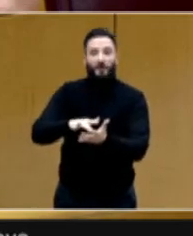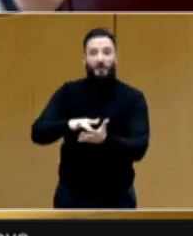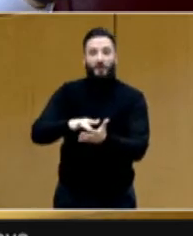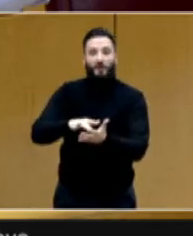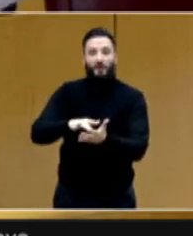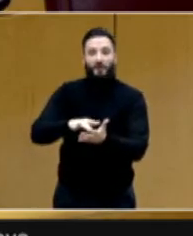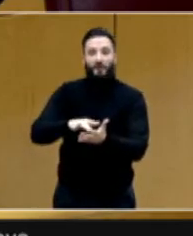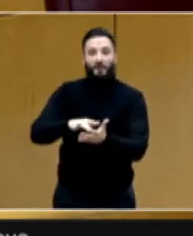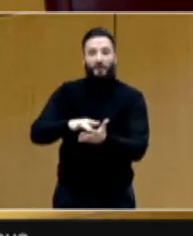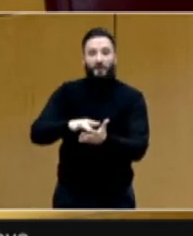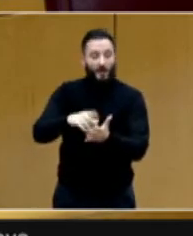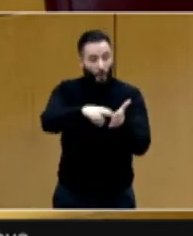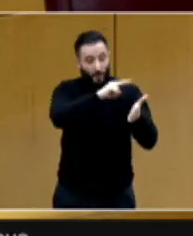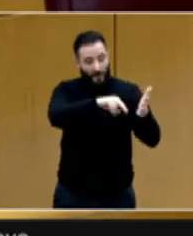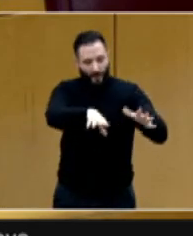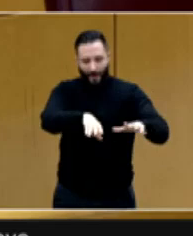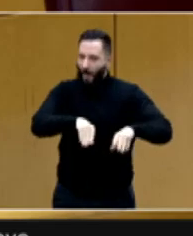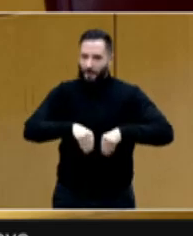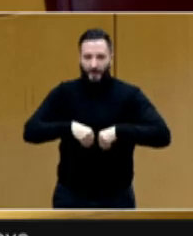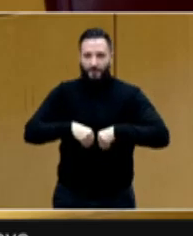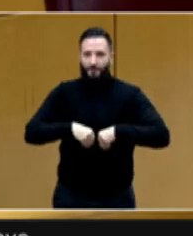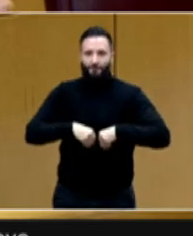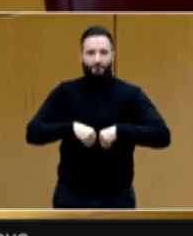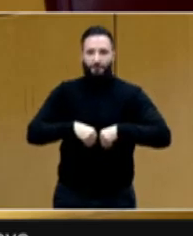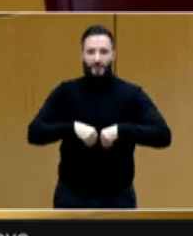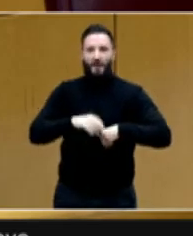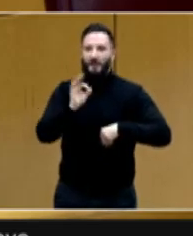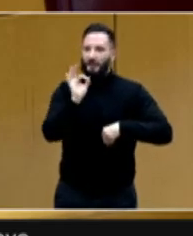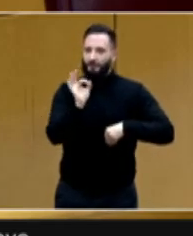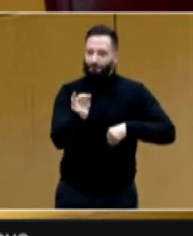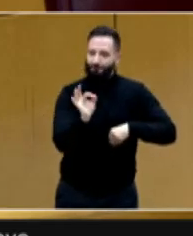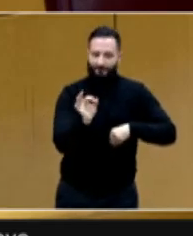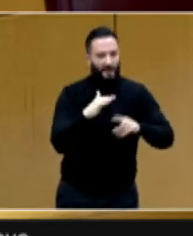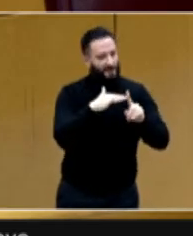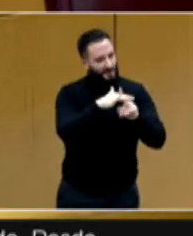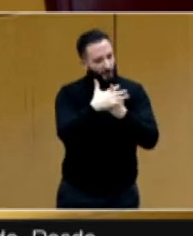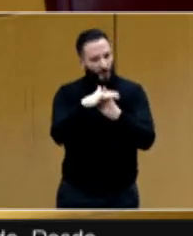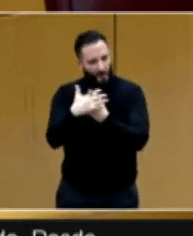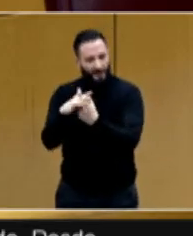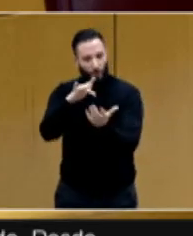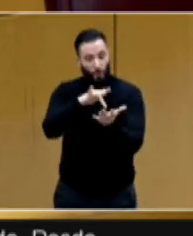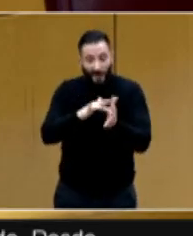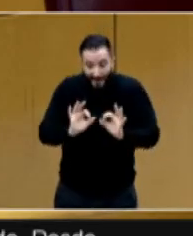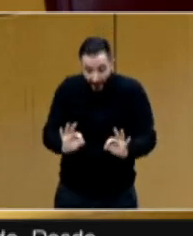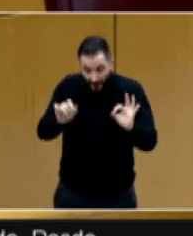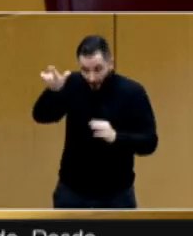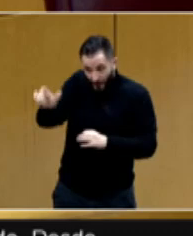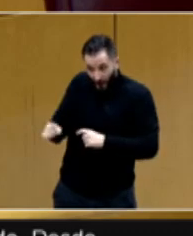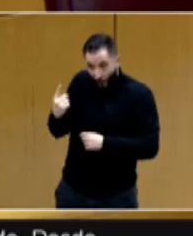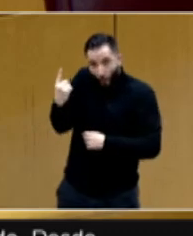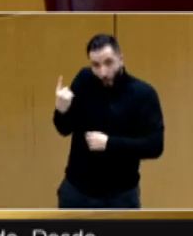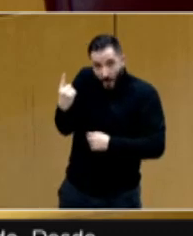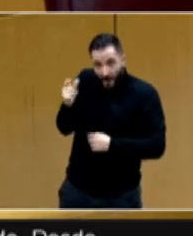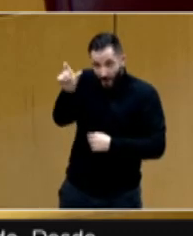desde el principio si es verdad que hay casos y en concreto nosotros tenemos una persona una